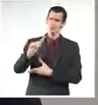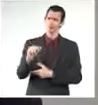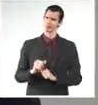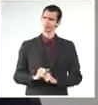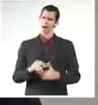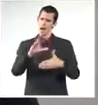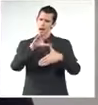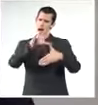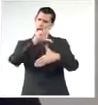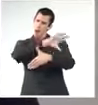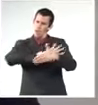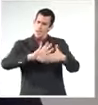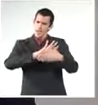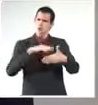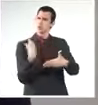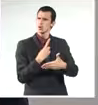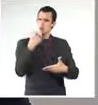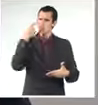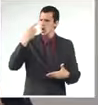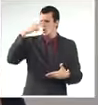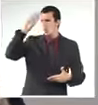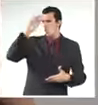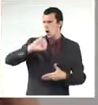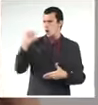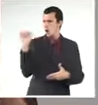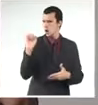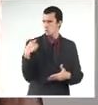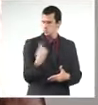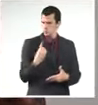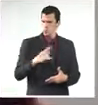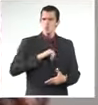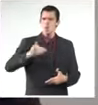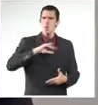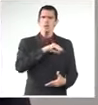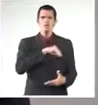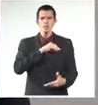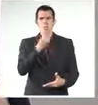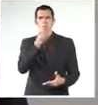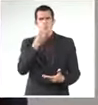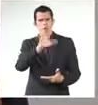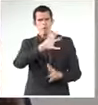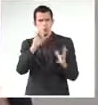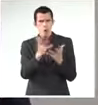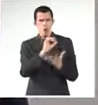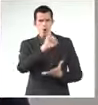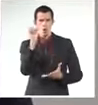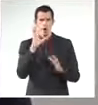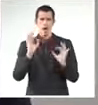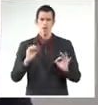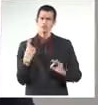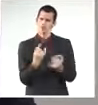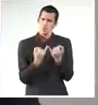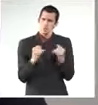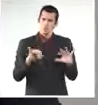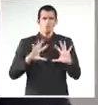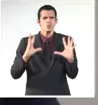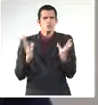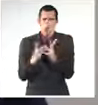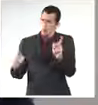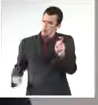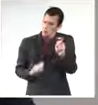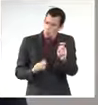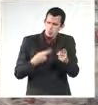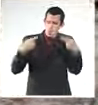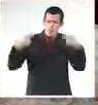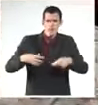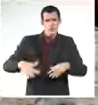América Latina, porque nos sentimos representados en esa fecha en tanto resistencia necesaria por la libertad, por la independencia, por la